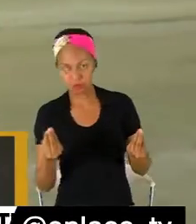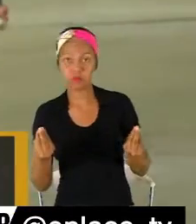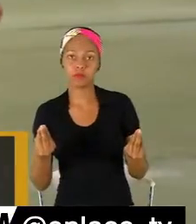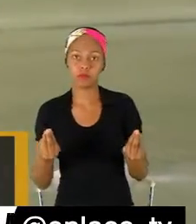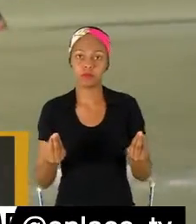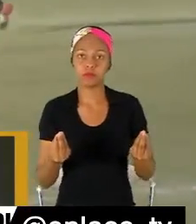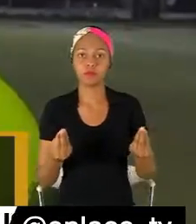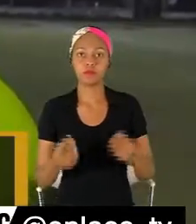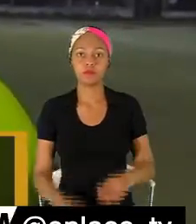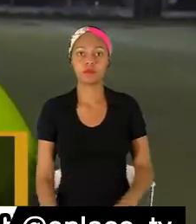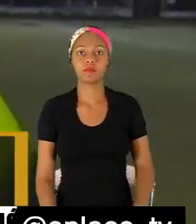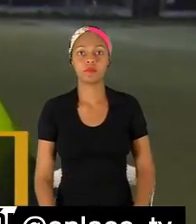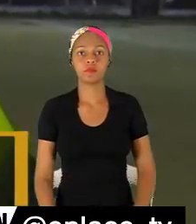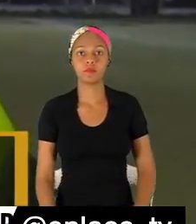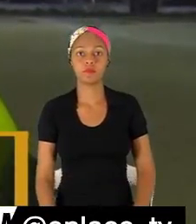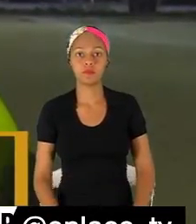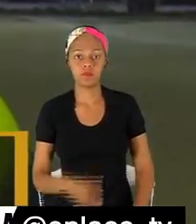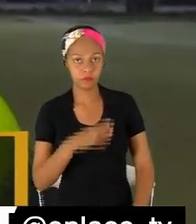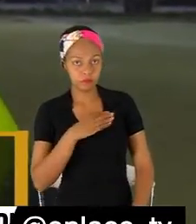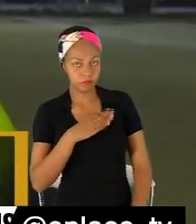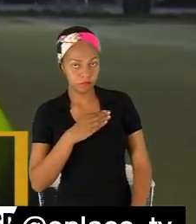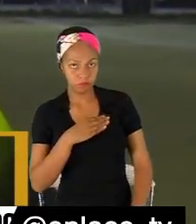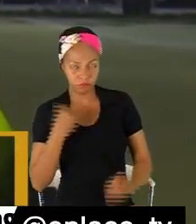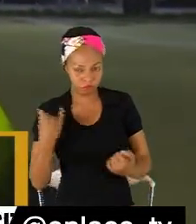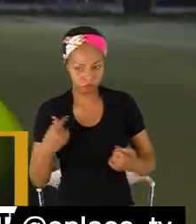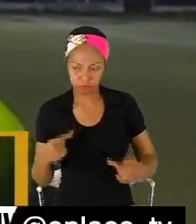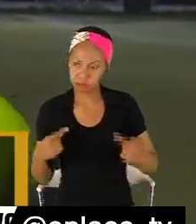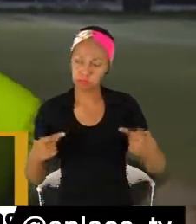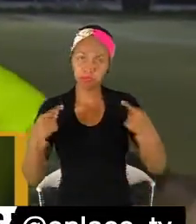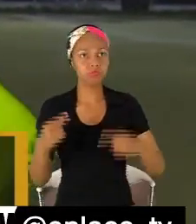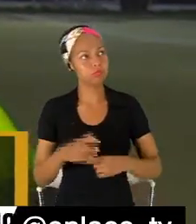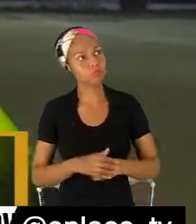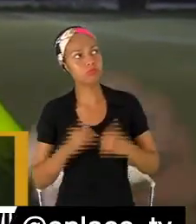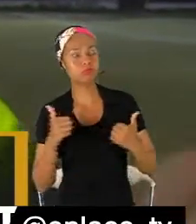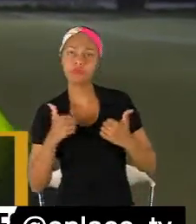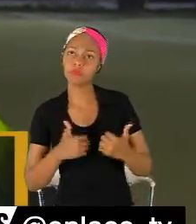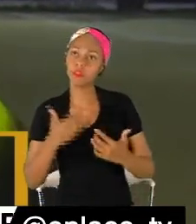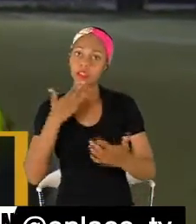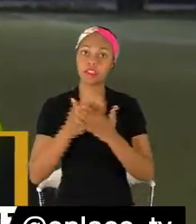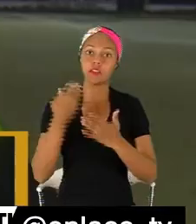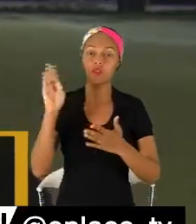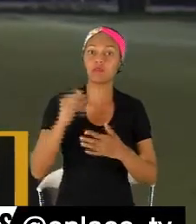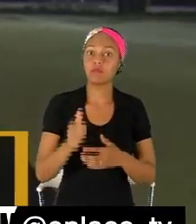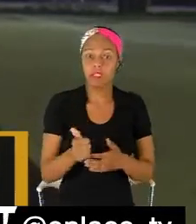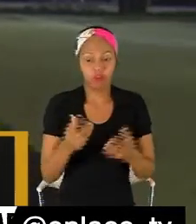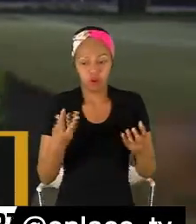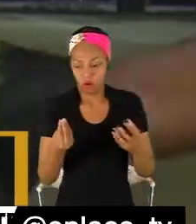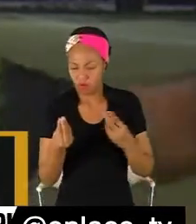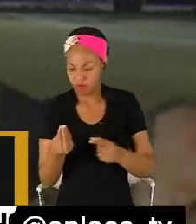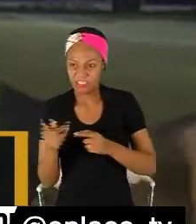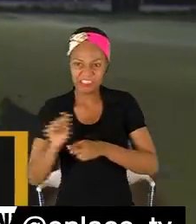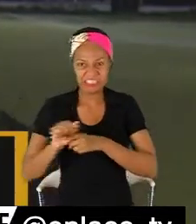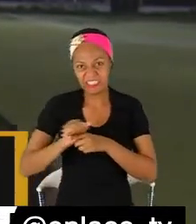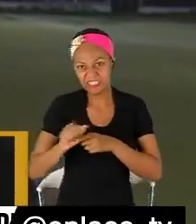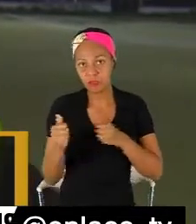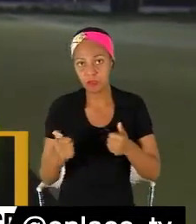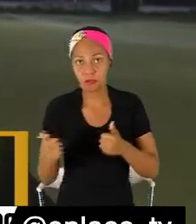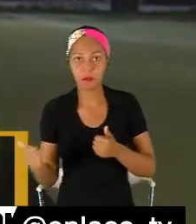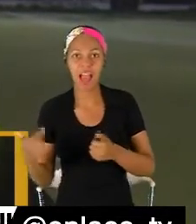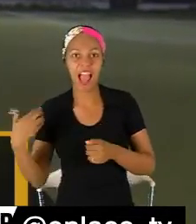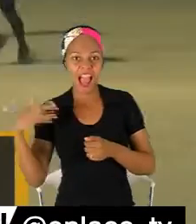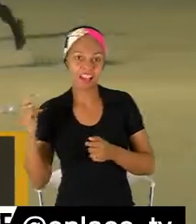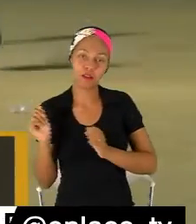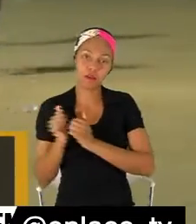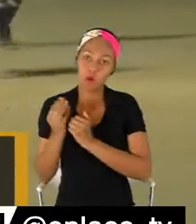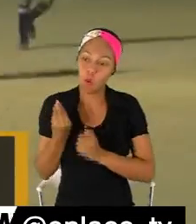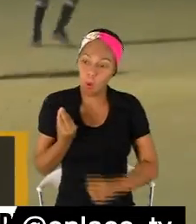de posiciones. Es positivo, estamos haciendo un campeonato muy bueno y gracias a Dios que el equipo me está funcionando bien como estamos en el combo que tenemos. Gracias